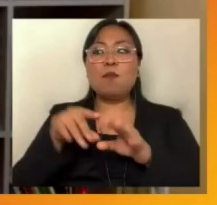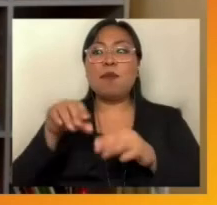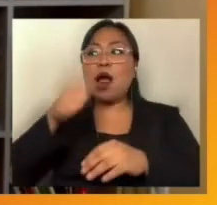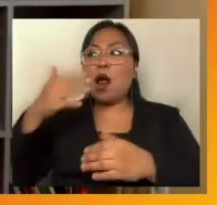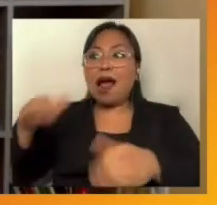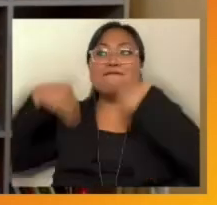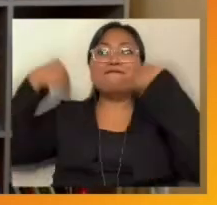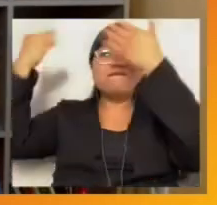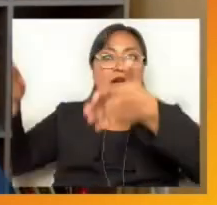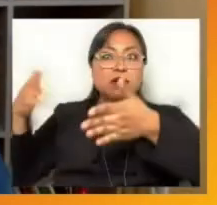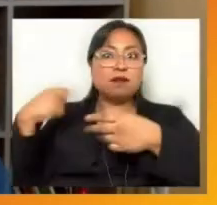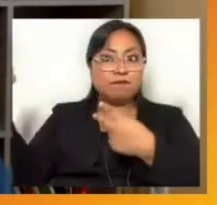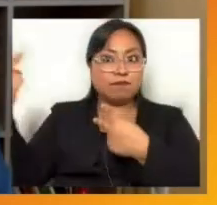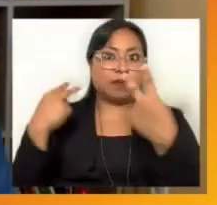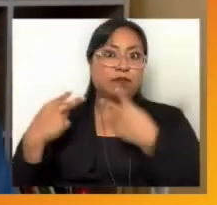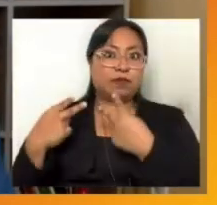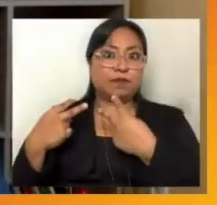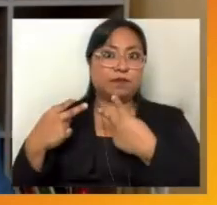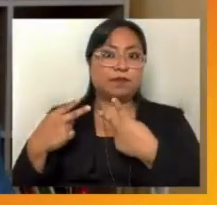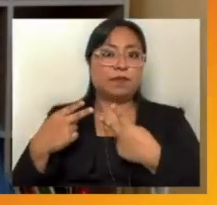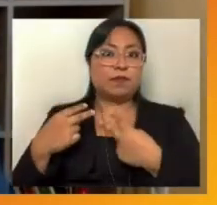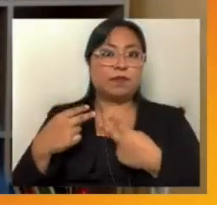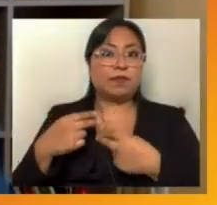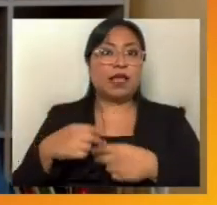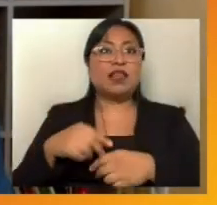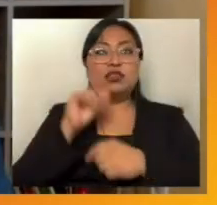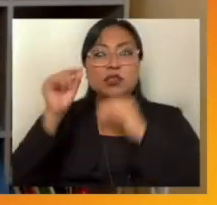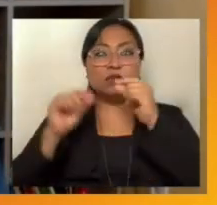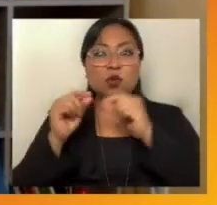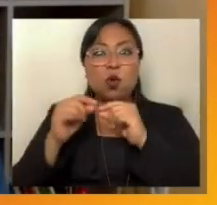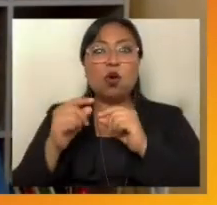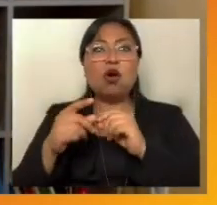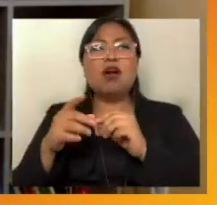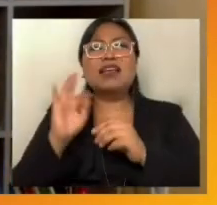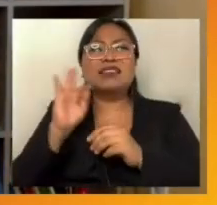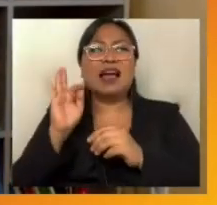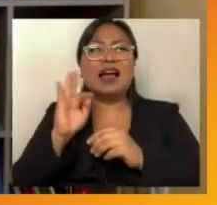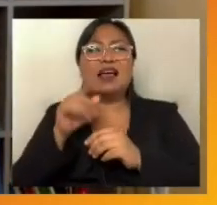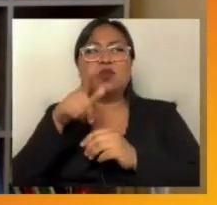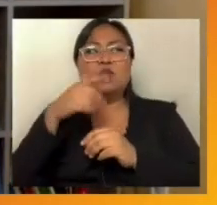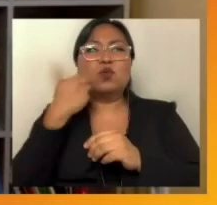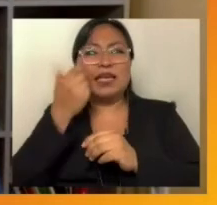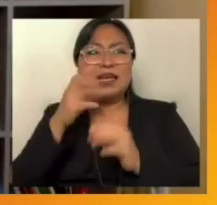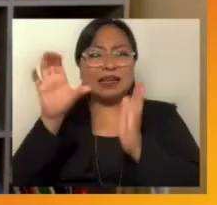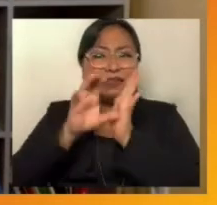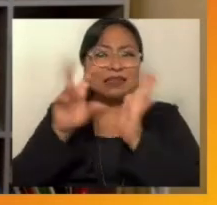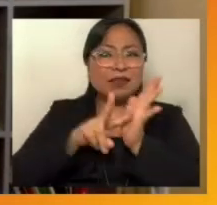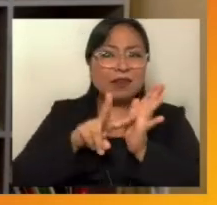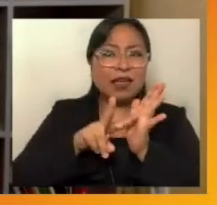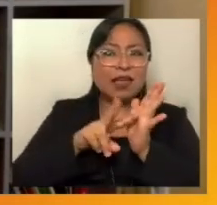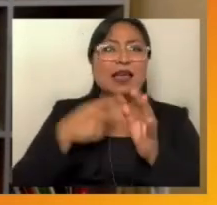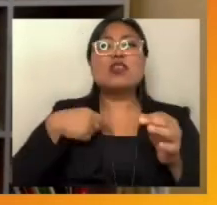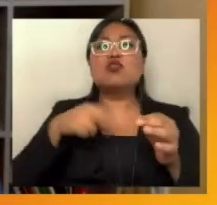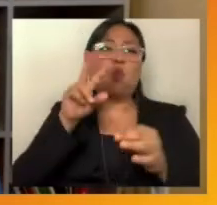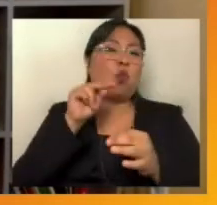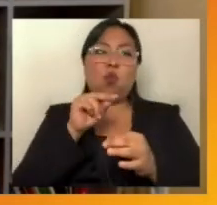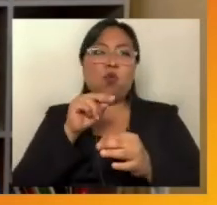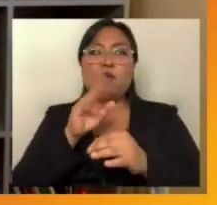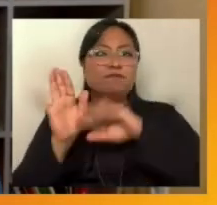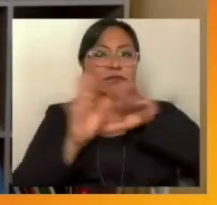llama acerca de. El acerca de tampoco es tu currículum vitae. Explícame qué estás haciendo en la ONG, por qué trabajas